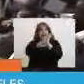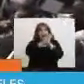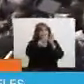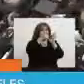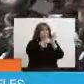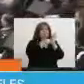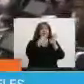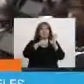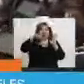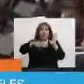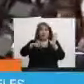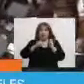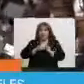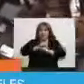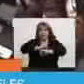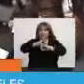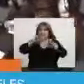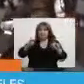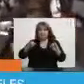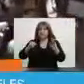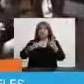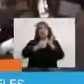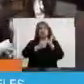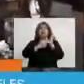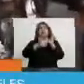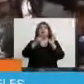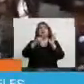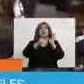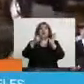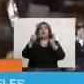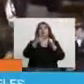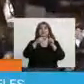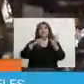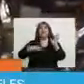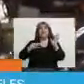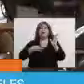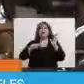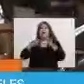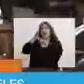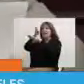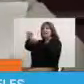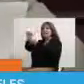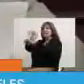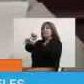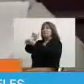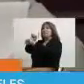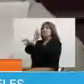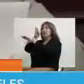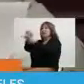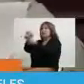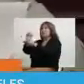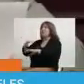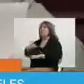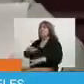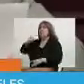que impulsamos ahora apunta a revisar la vida dentro de los penales. Las